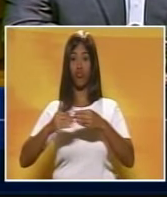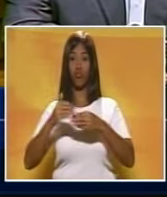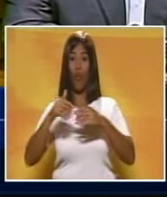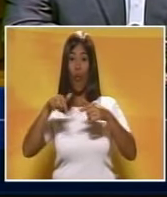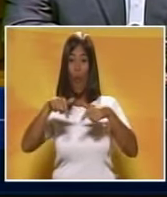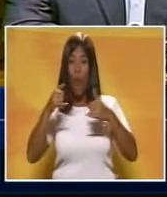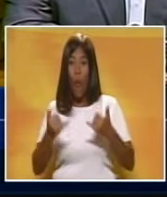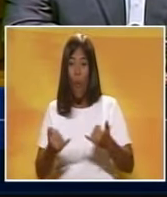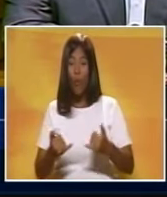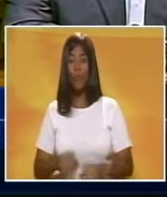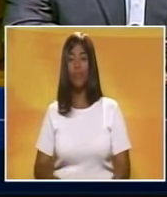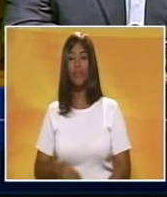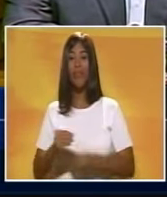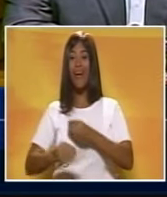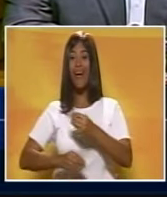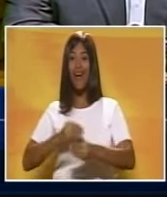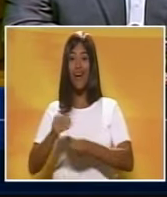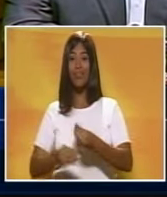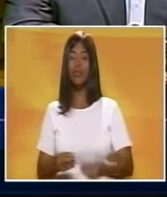y haciendo